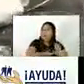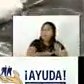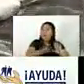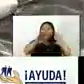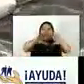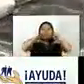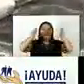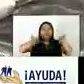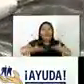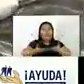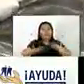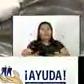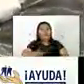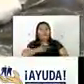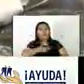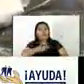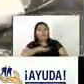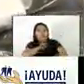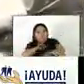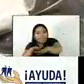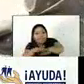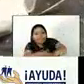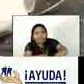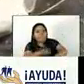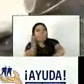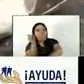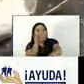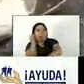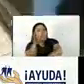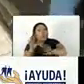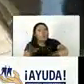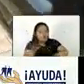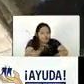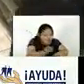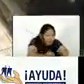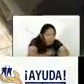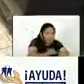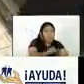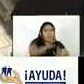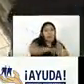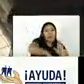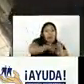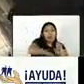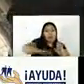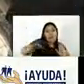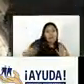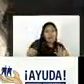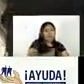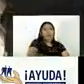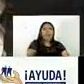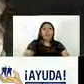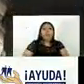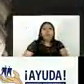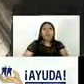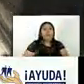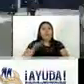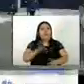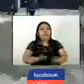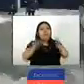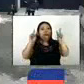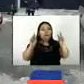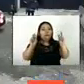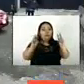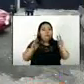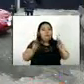nivel mundial ya existen diversas alertas sobre esta sustancia, de fabricación barata, fácil y rápida. En relación a estas